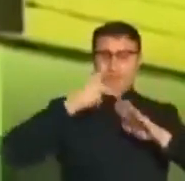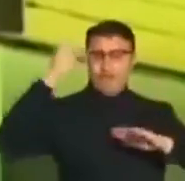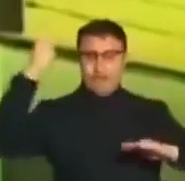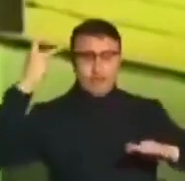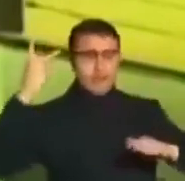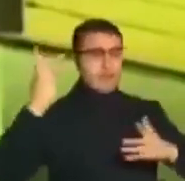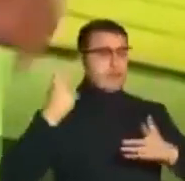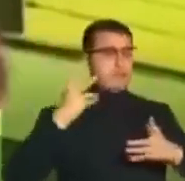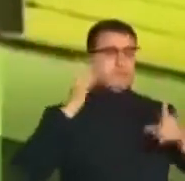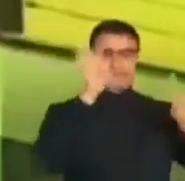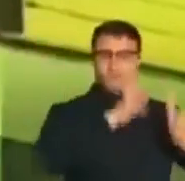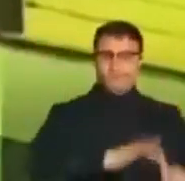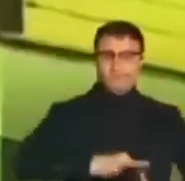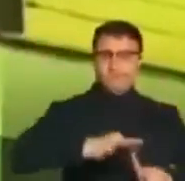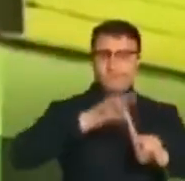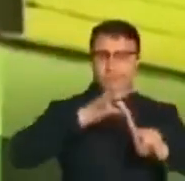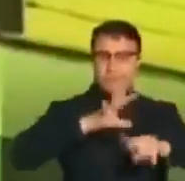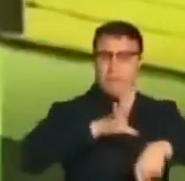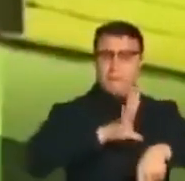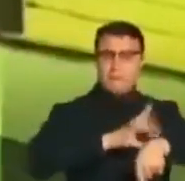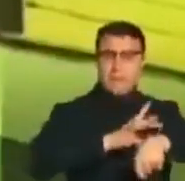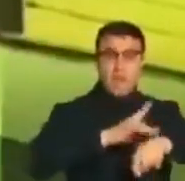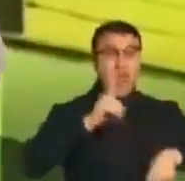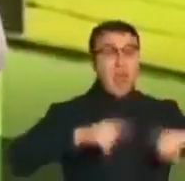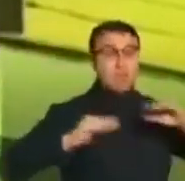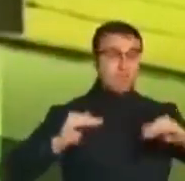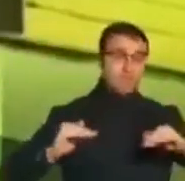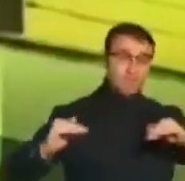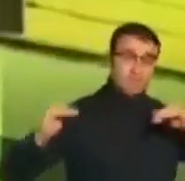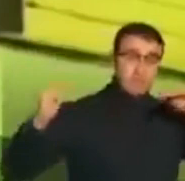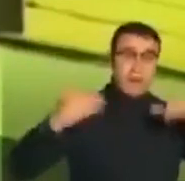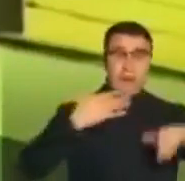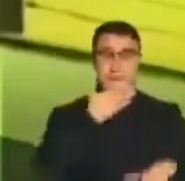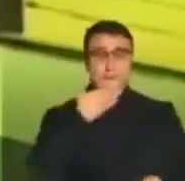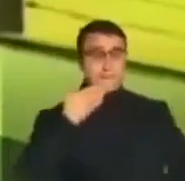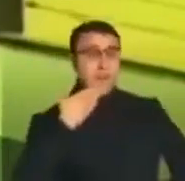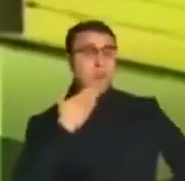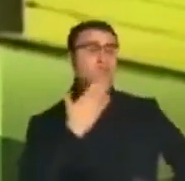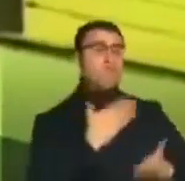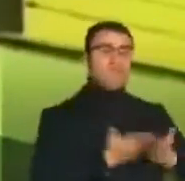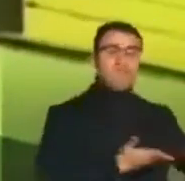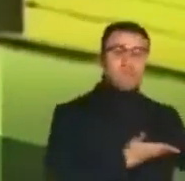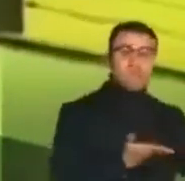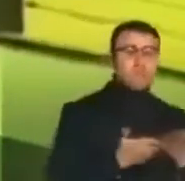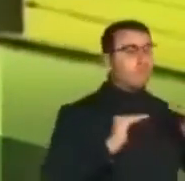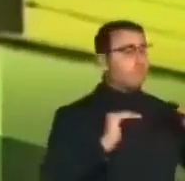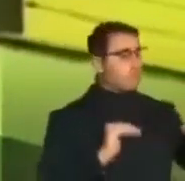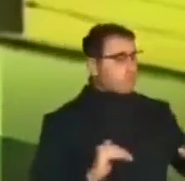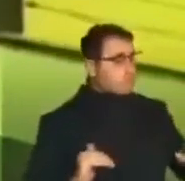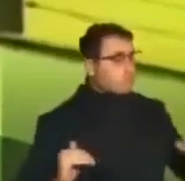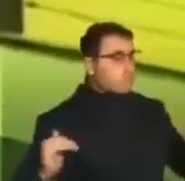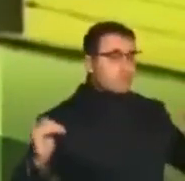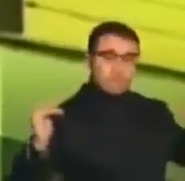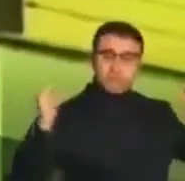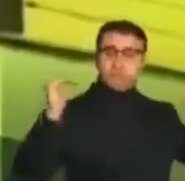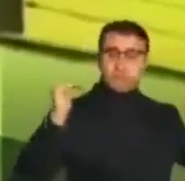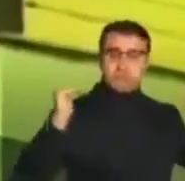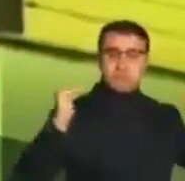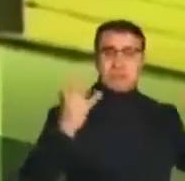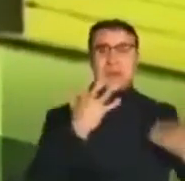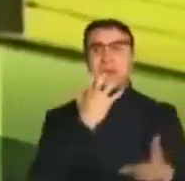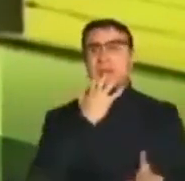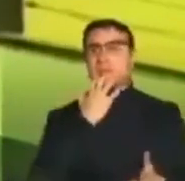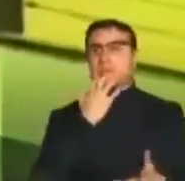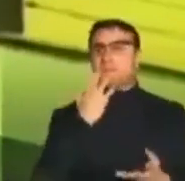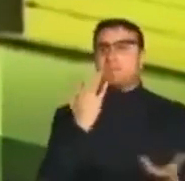tecnología, especialistas, unos mejores que otros, servicios de alta gama. Si imitamos,